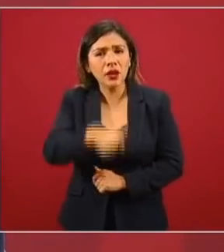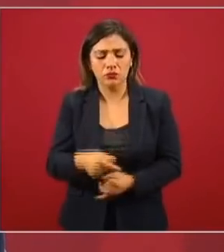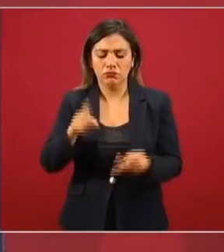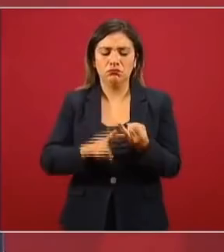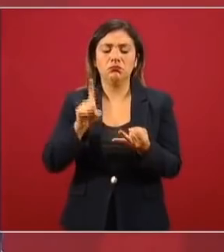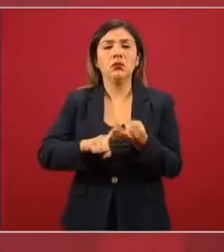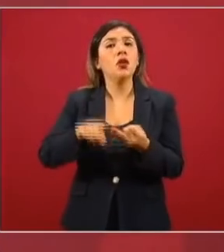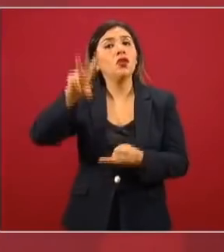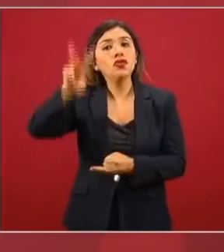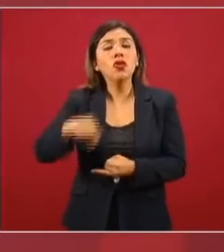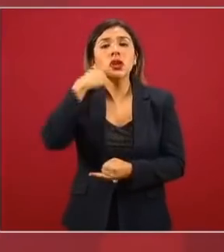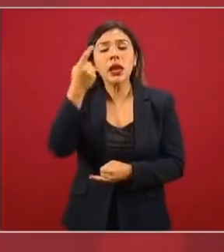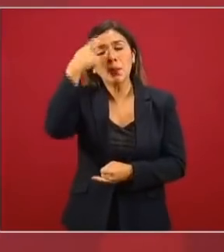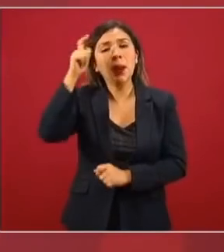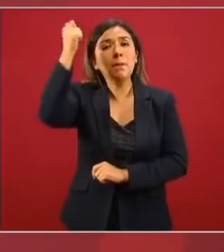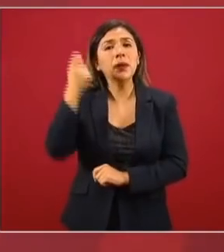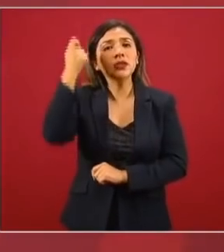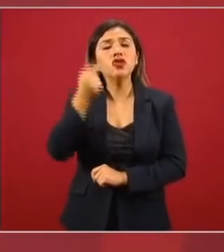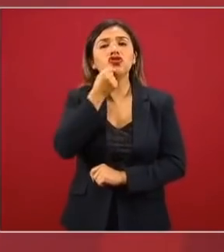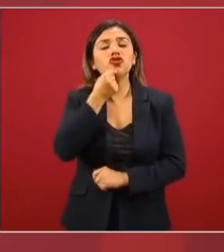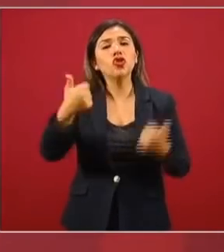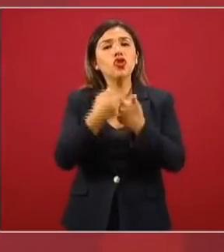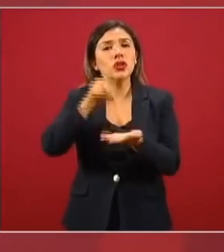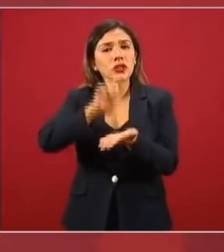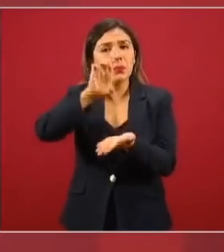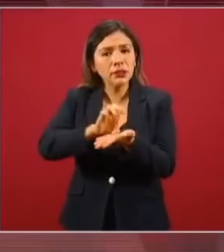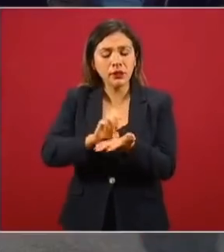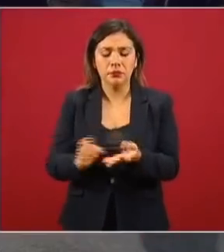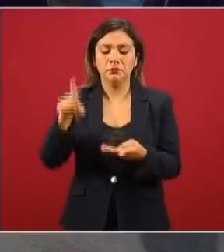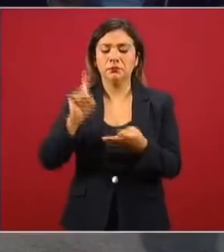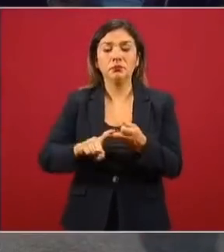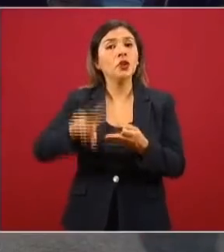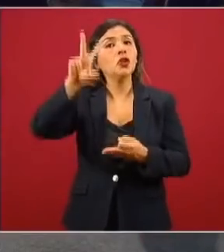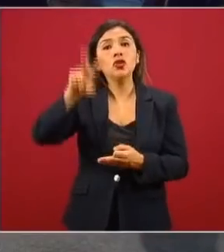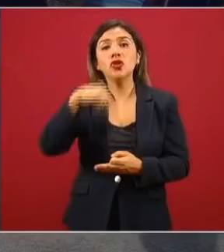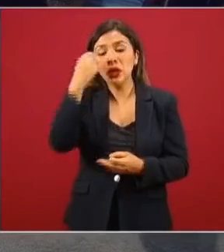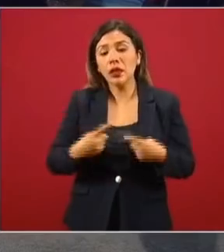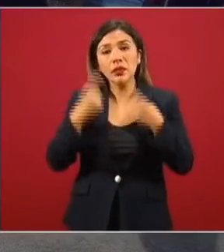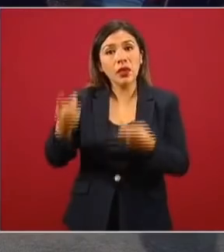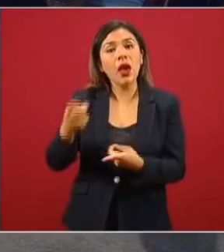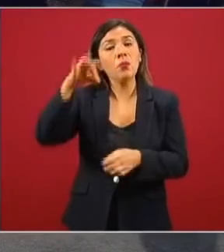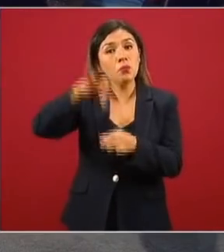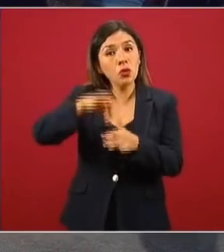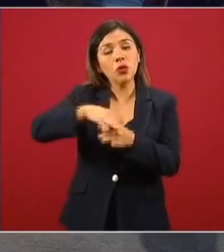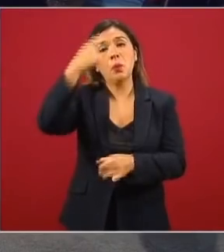Votaron en contra de que se entregaran becas a estudiantes de familias pobres.